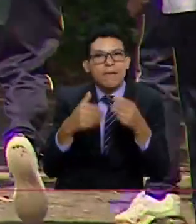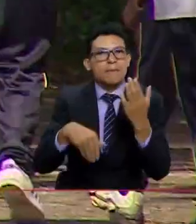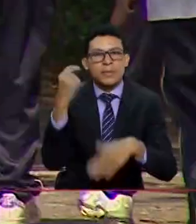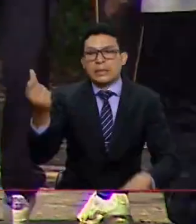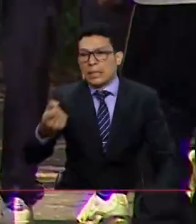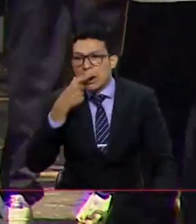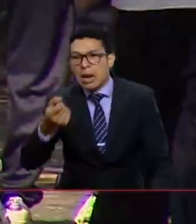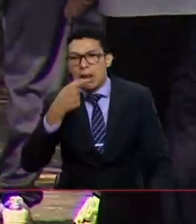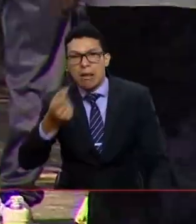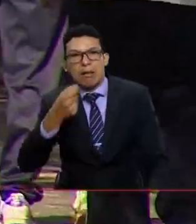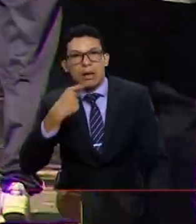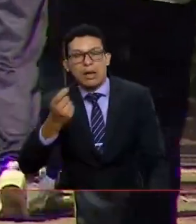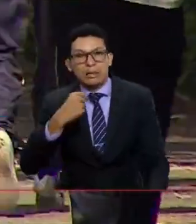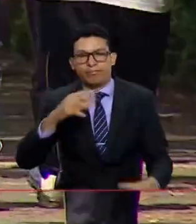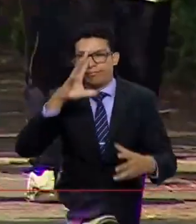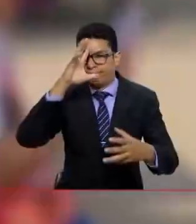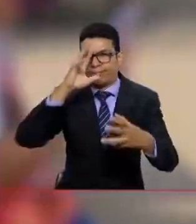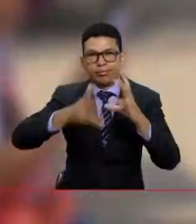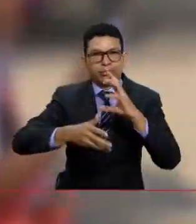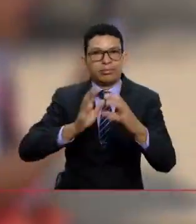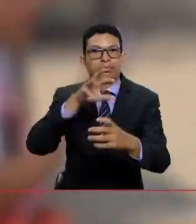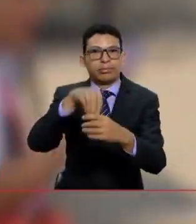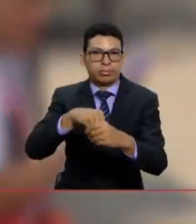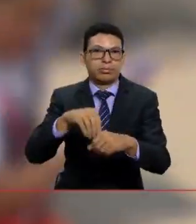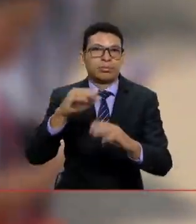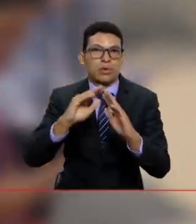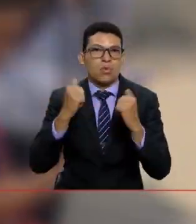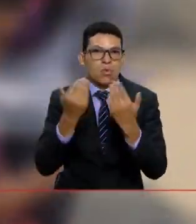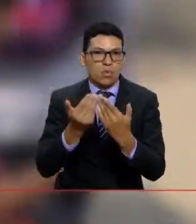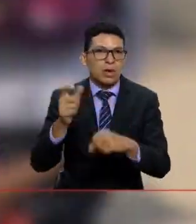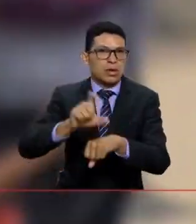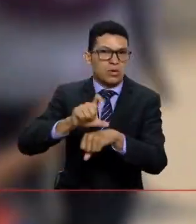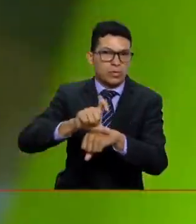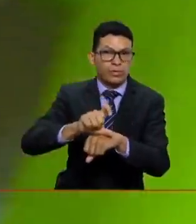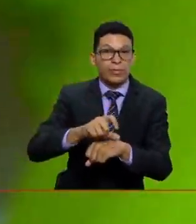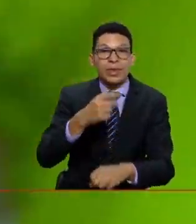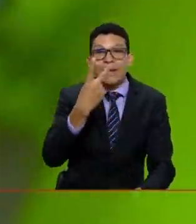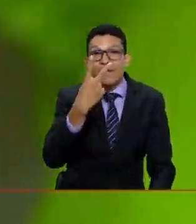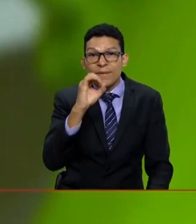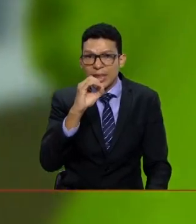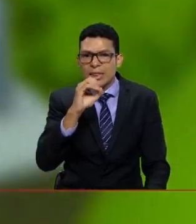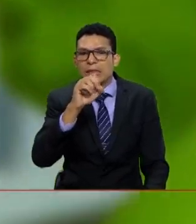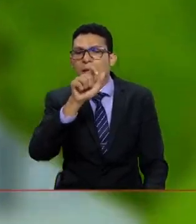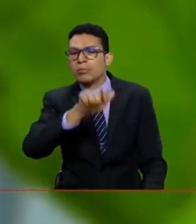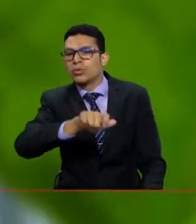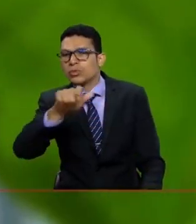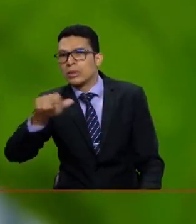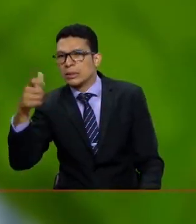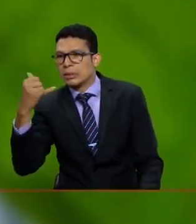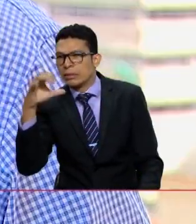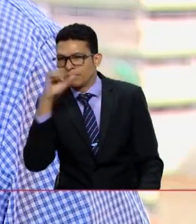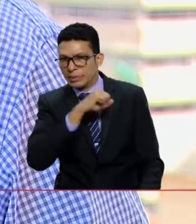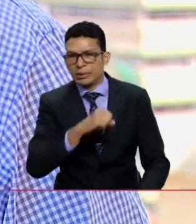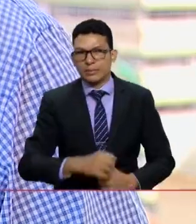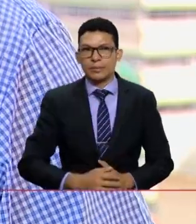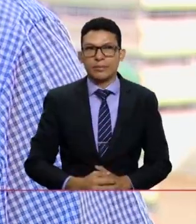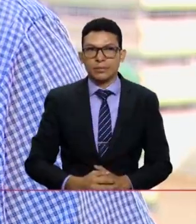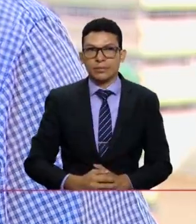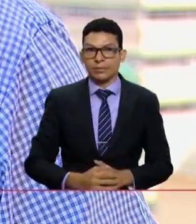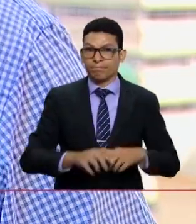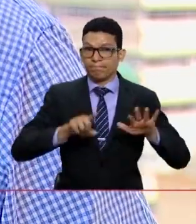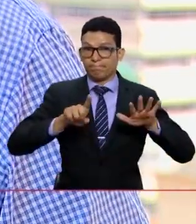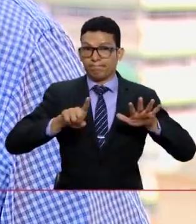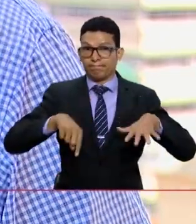consumiendo irresponsablemente al interior de planteles educativos de Cali. Más de 20 casos han sido detectados. En el último semestre